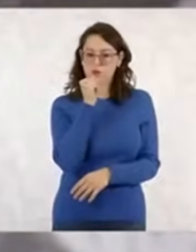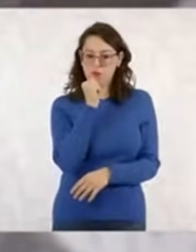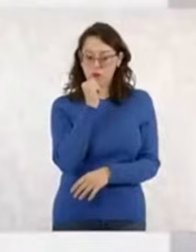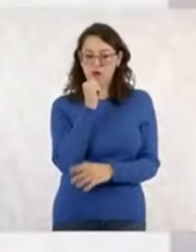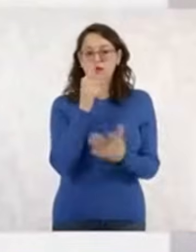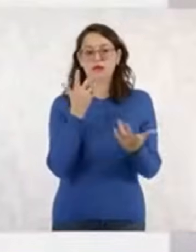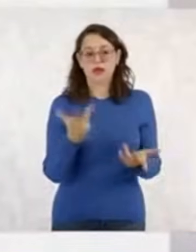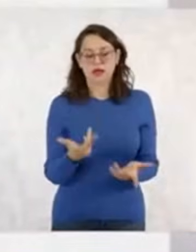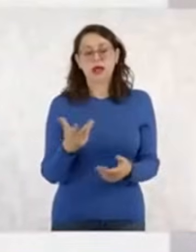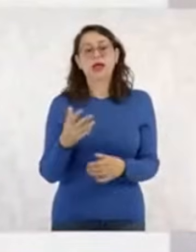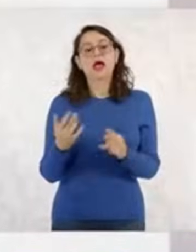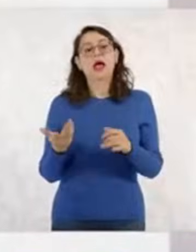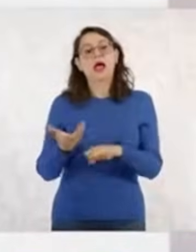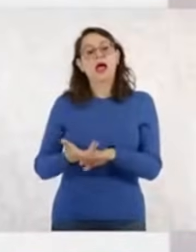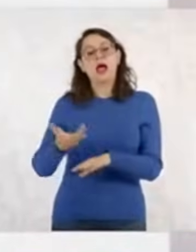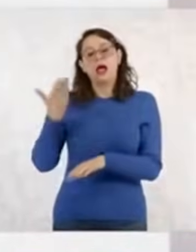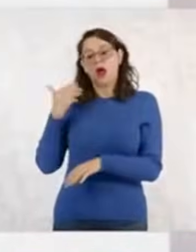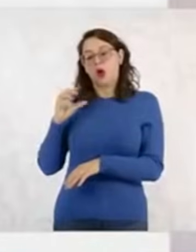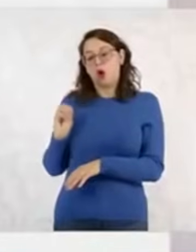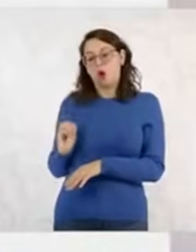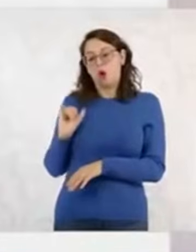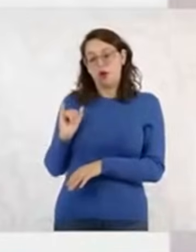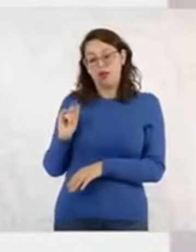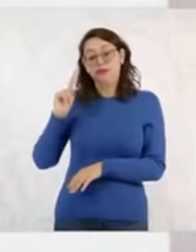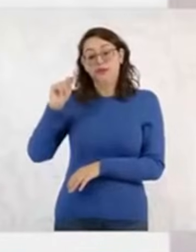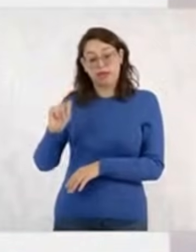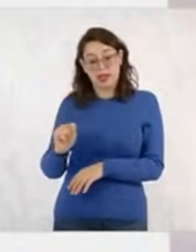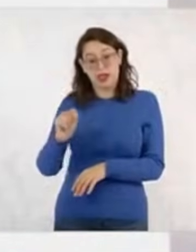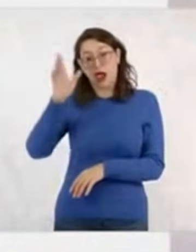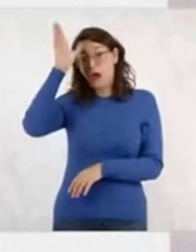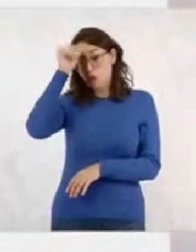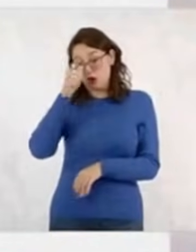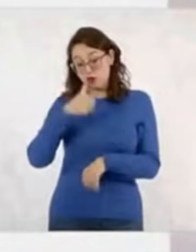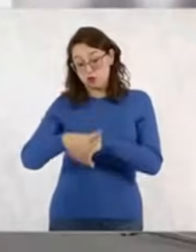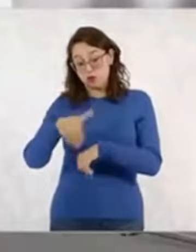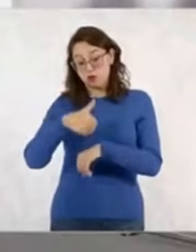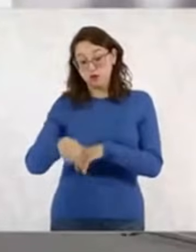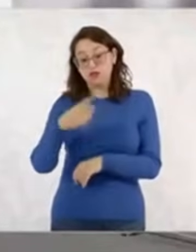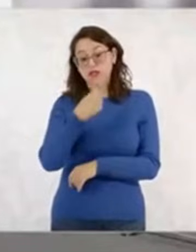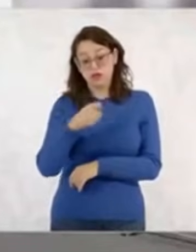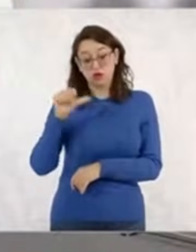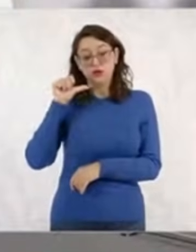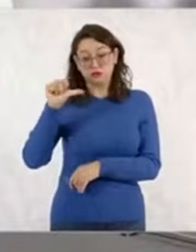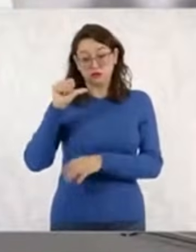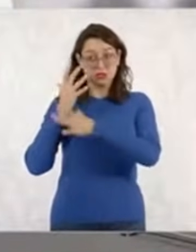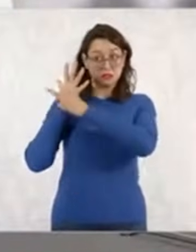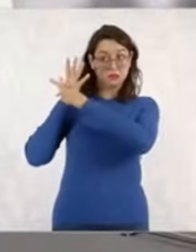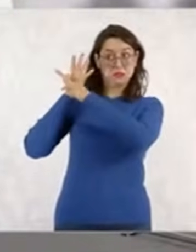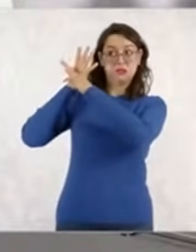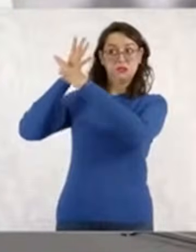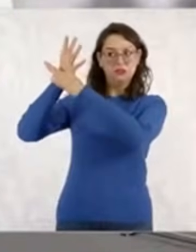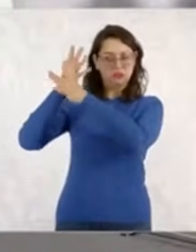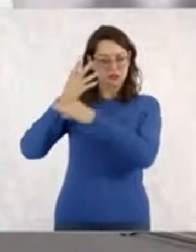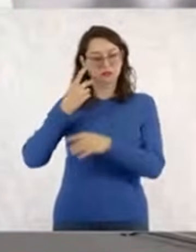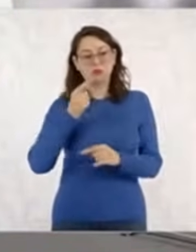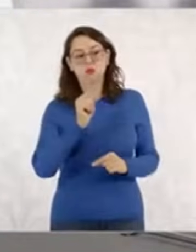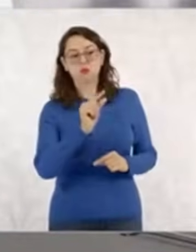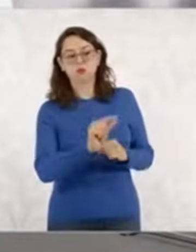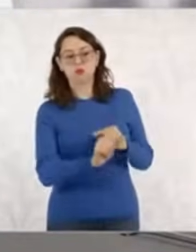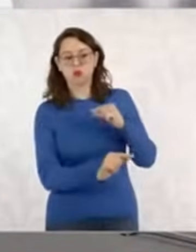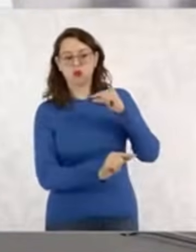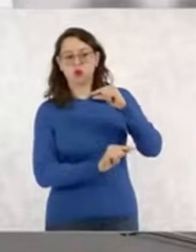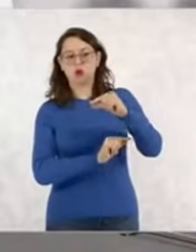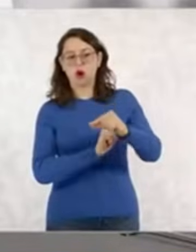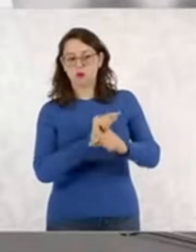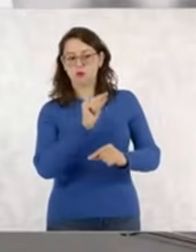convenio 116 de la OIT, en donde se puedan hacer de manera paulatina estos cambios, integrándolos de manera